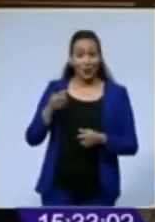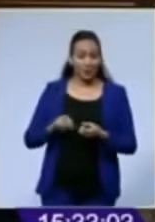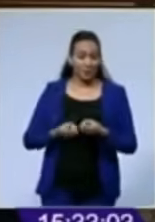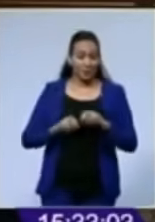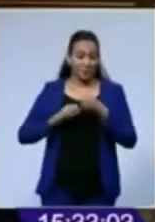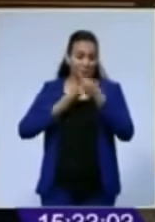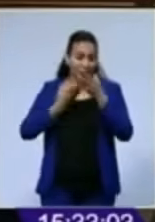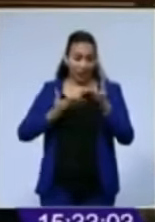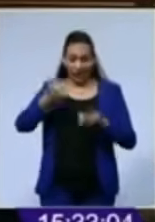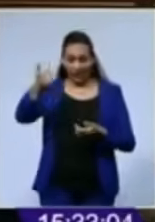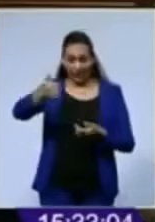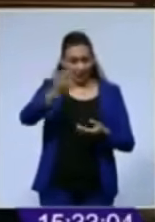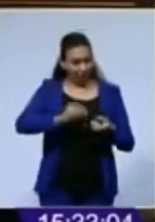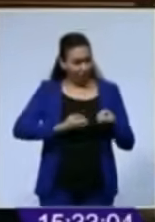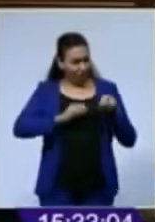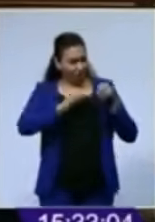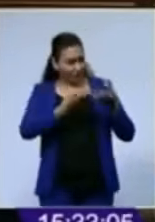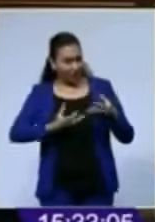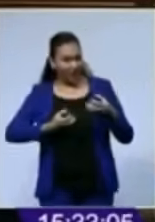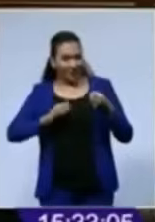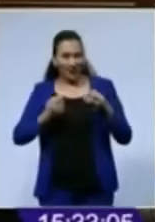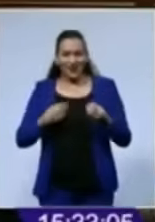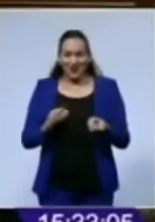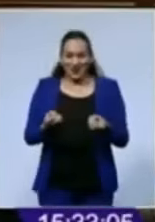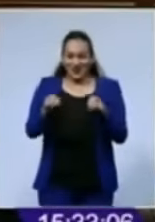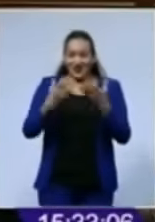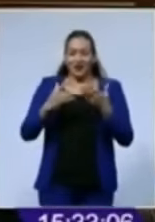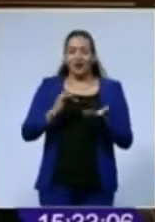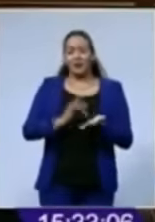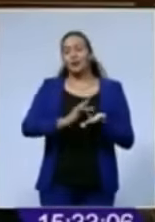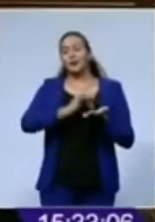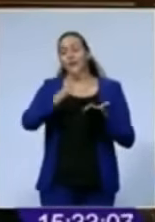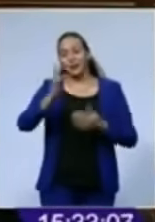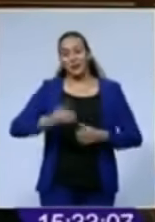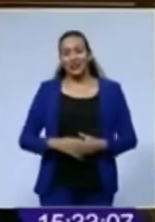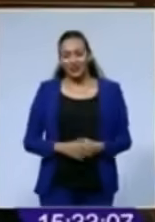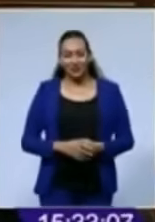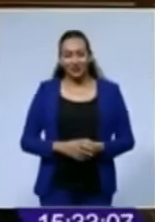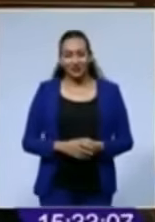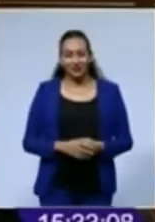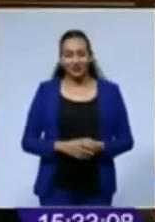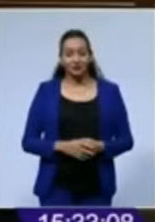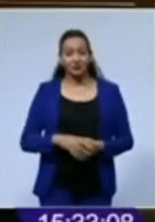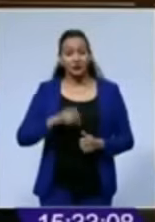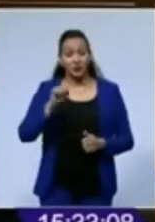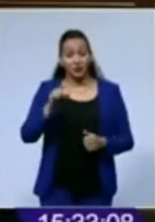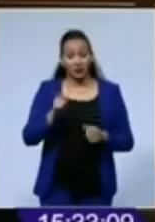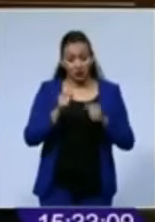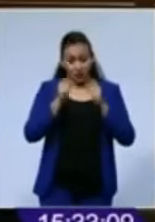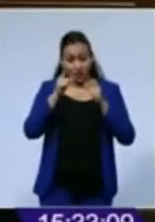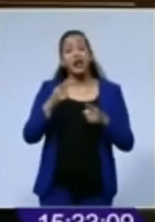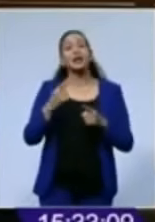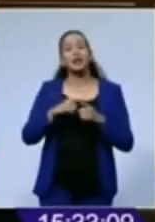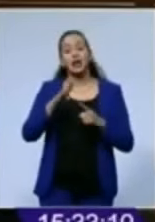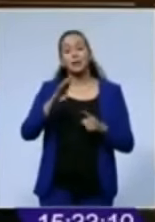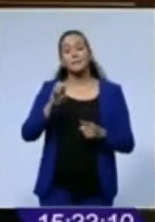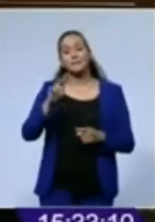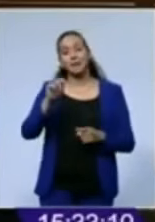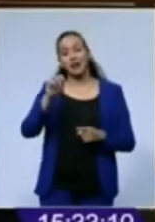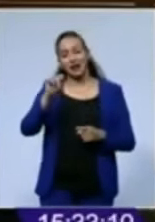nunca ha sido gente rica sino que creció con su carrera judicial iniciada En 1968 como